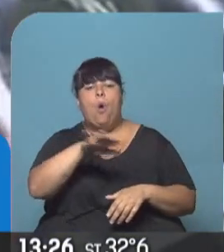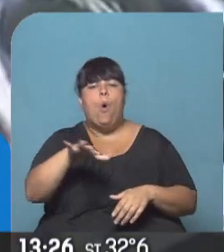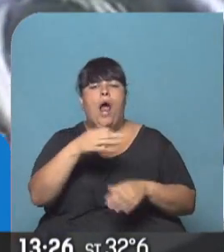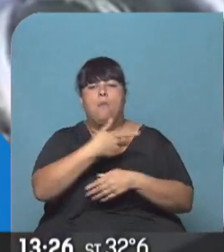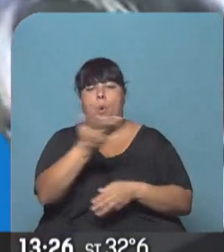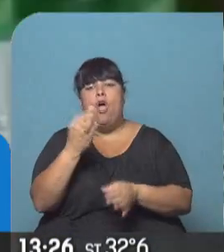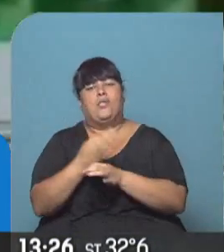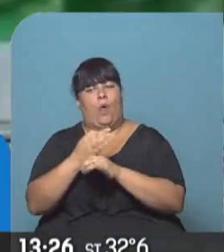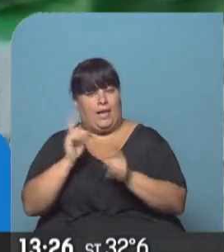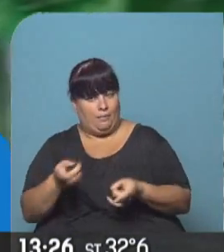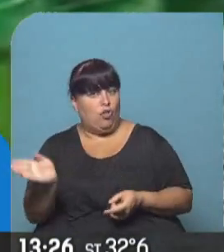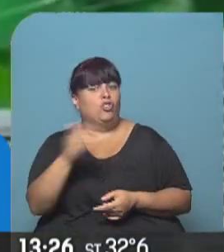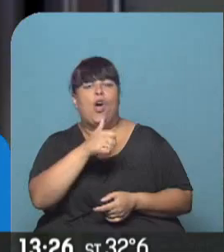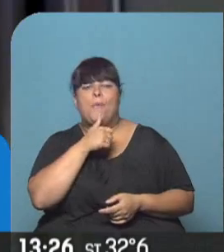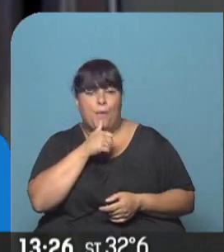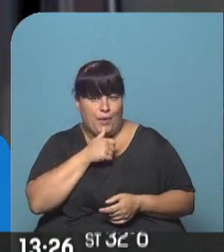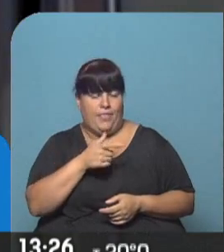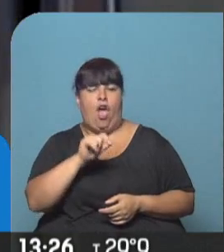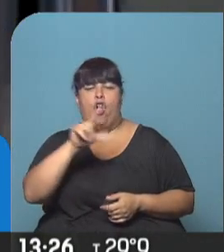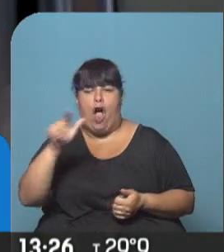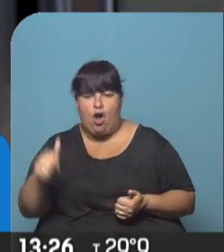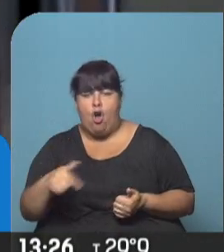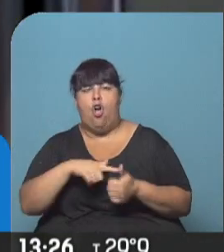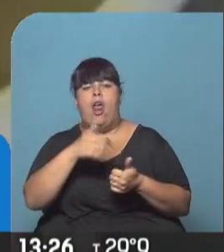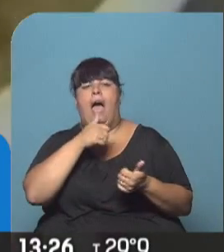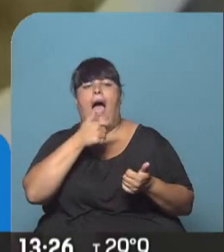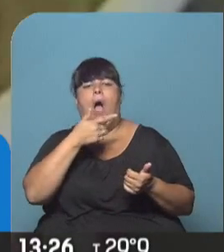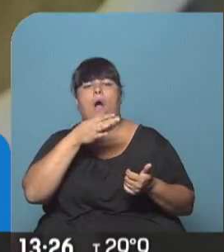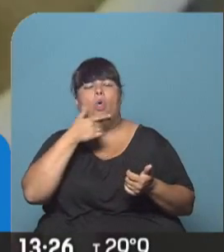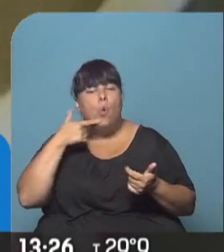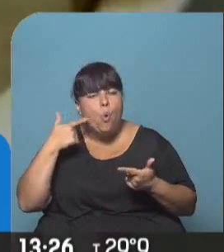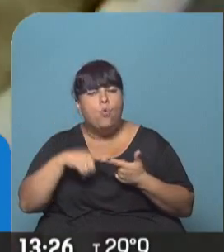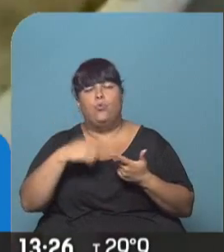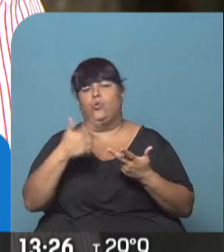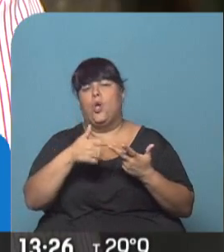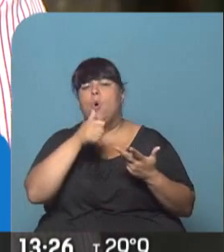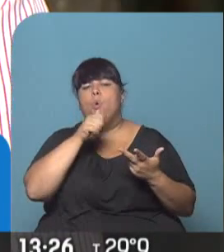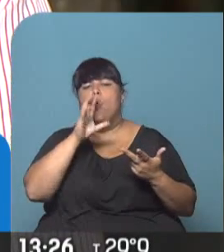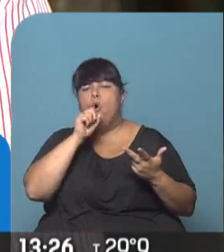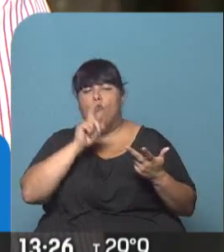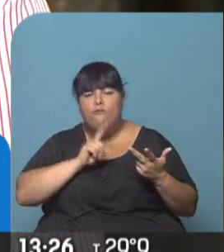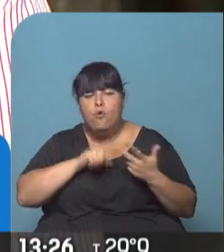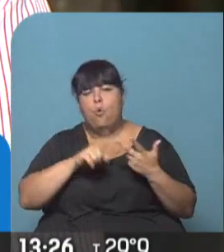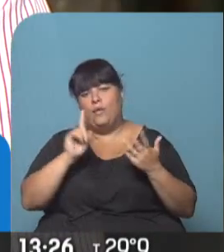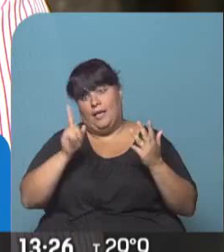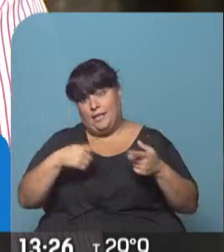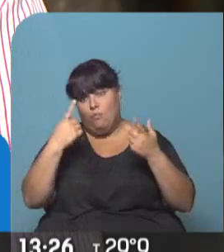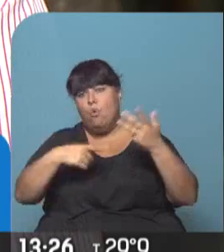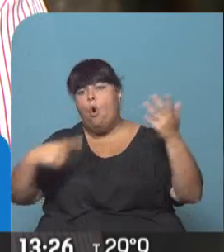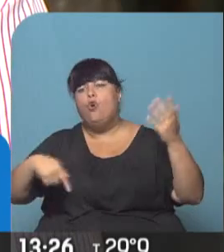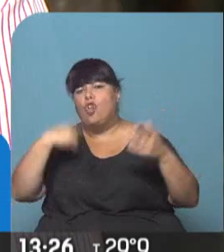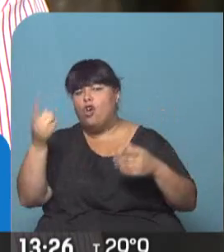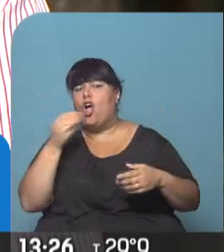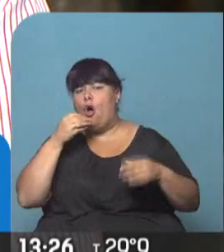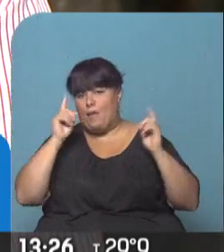públicos todas las bebidas azucaradas las gaseosas las aguas saborizadas los jugos de frutas y sin contar un montón de otros